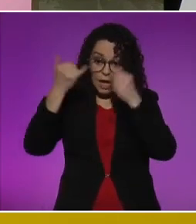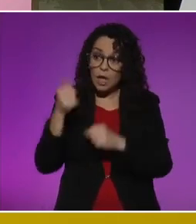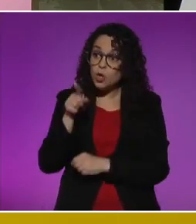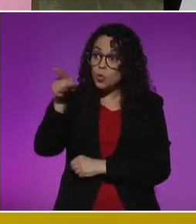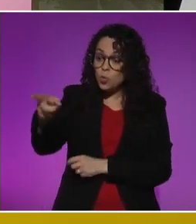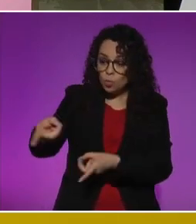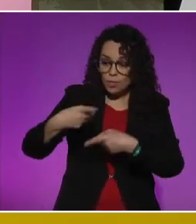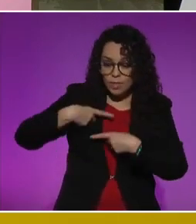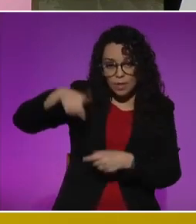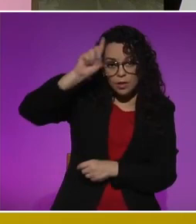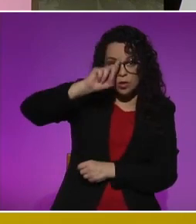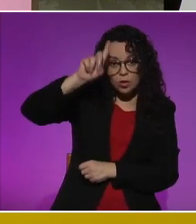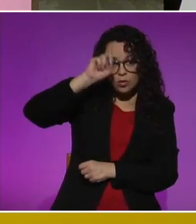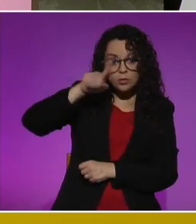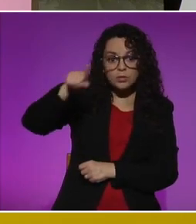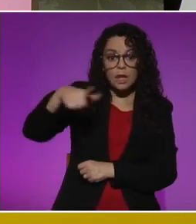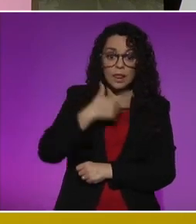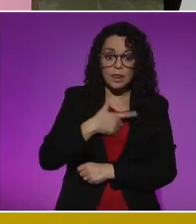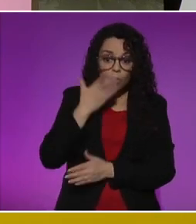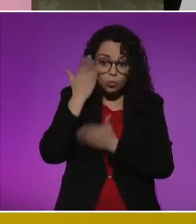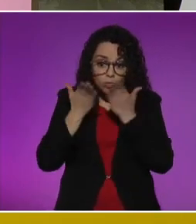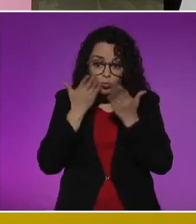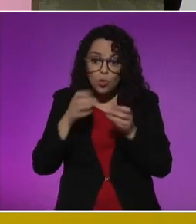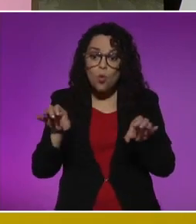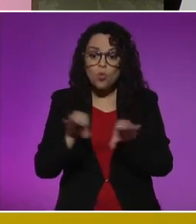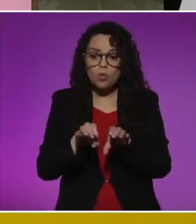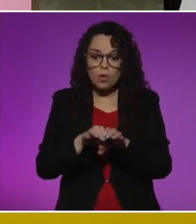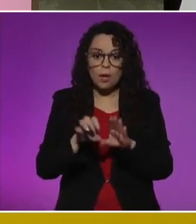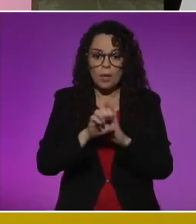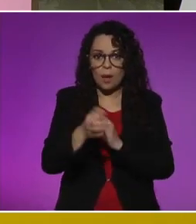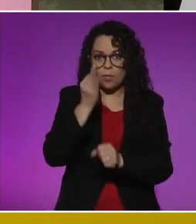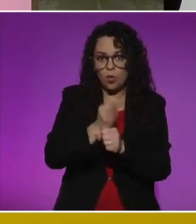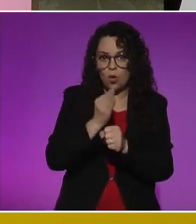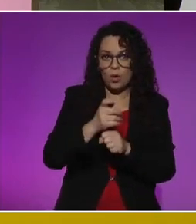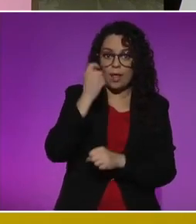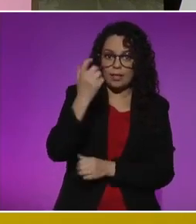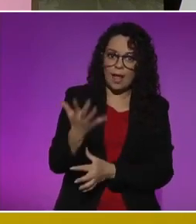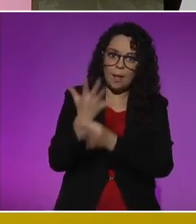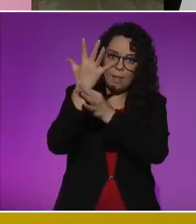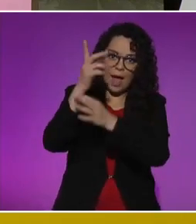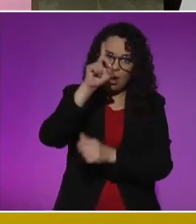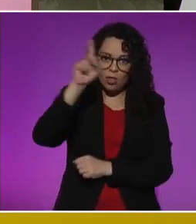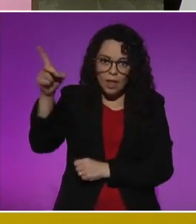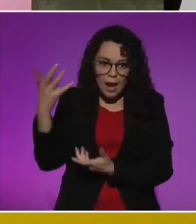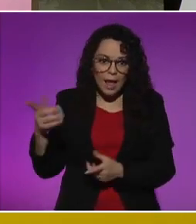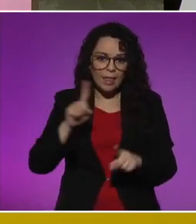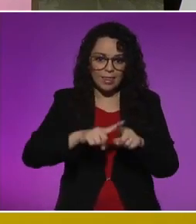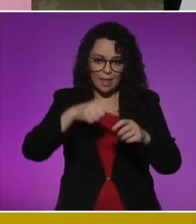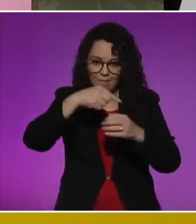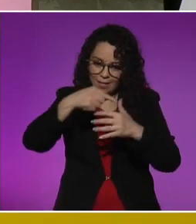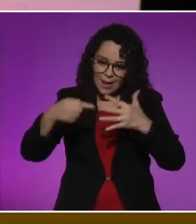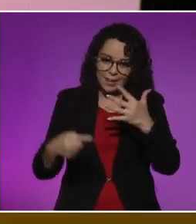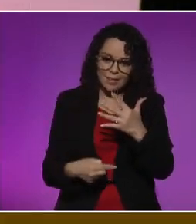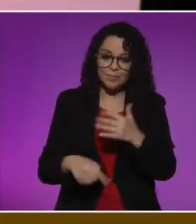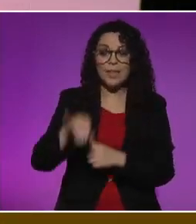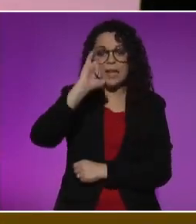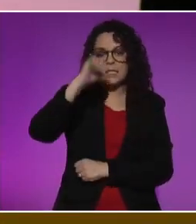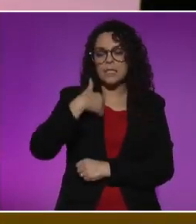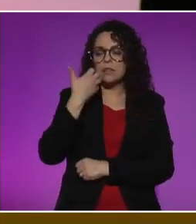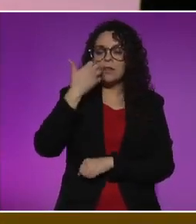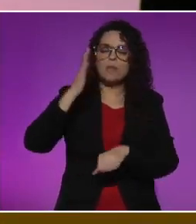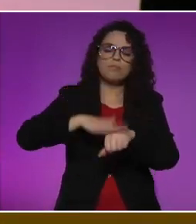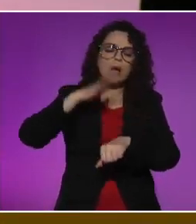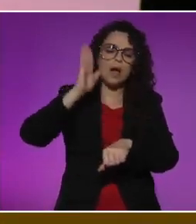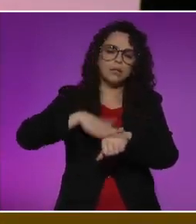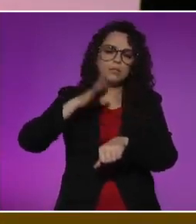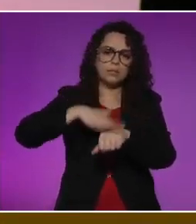tips de cómo te gusta estudiar así como nos mostraste con la mano derecha y tal. ¡Sí! Porque yo quiero seguir aprendiendo